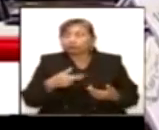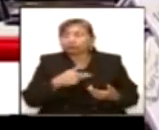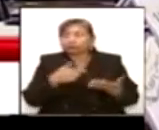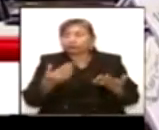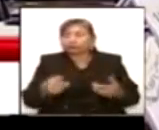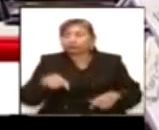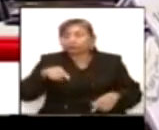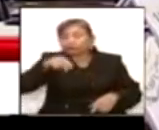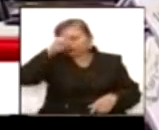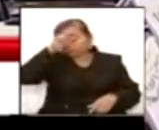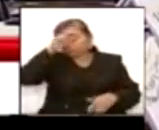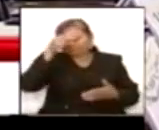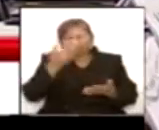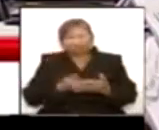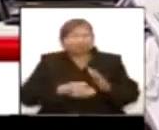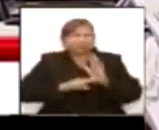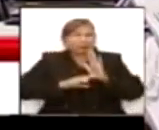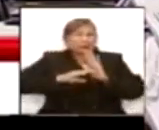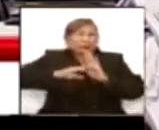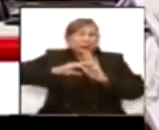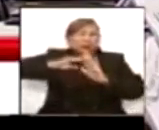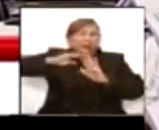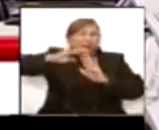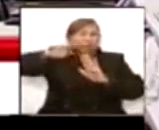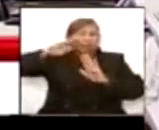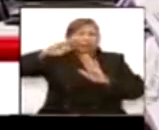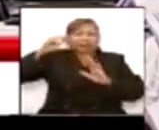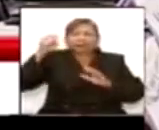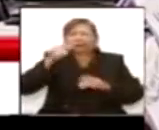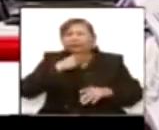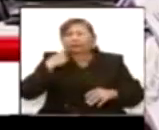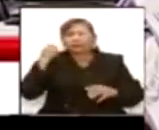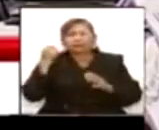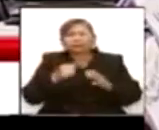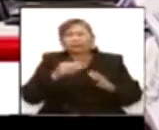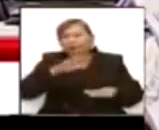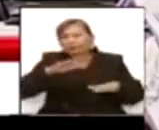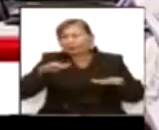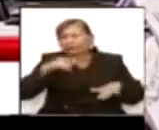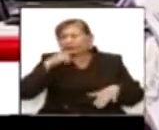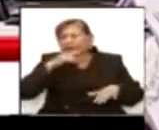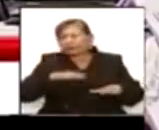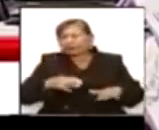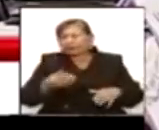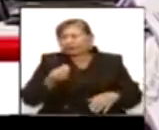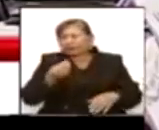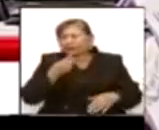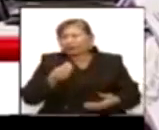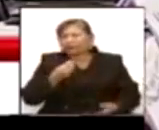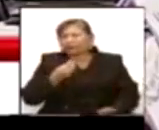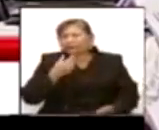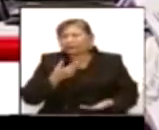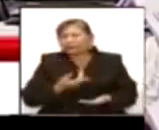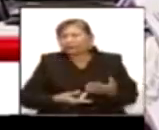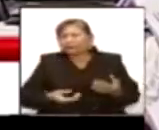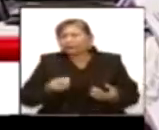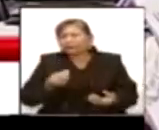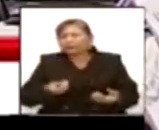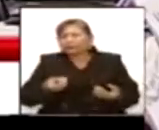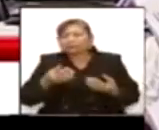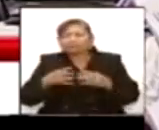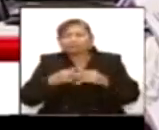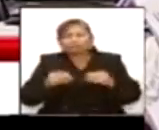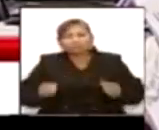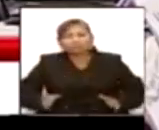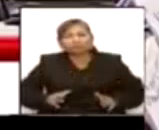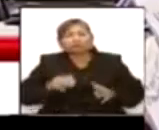en el Perú una de las tasas más altas de suicidio de niñas. ¿Por qué, presidente? Porque fueron